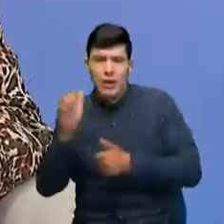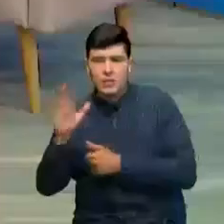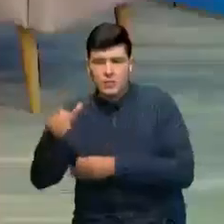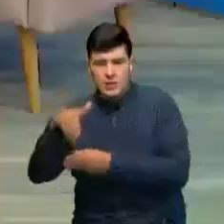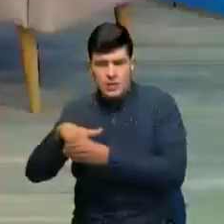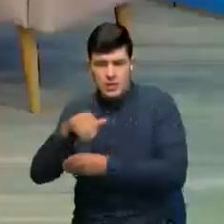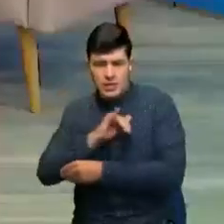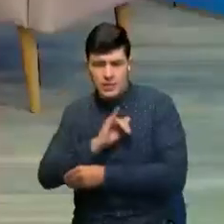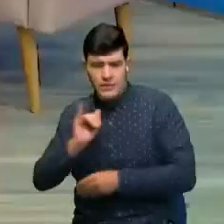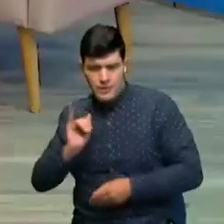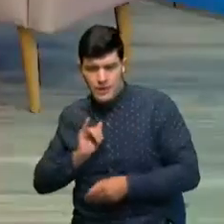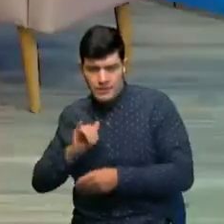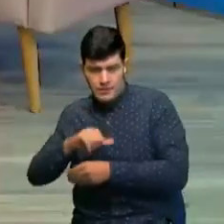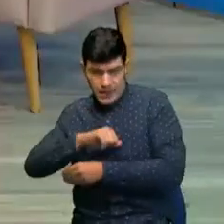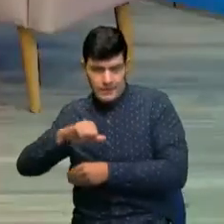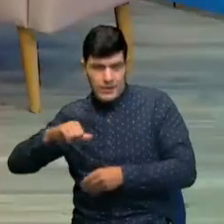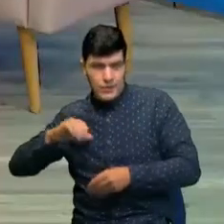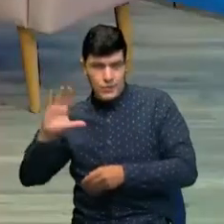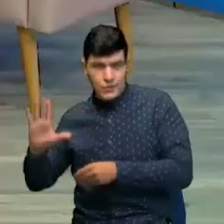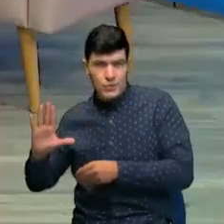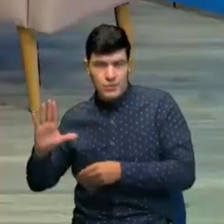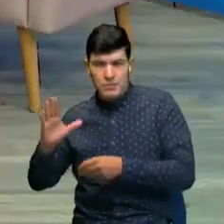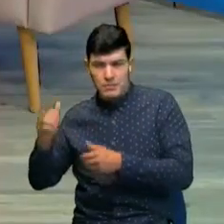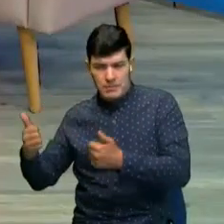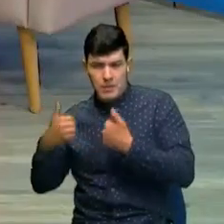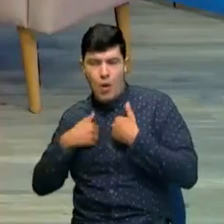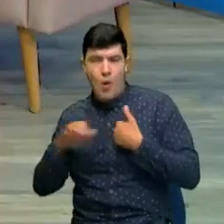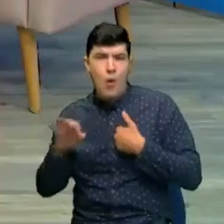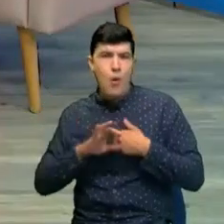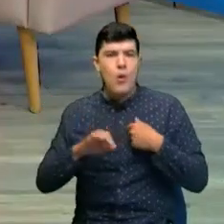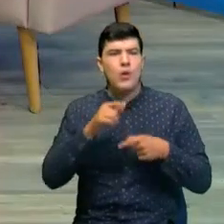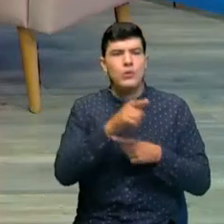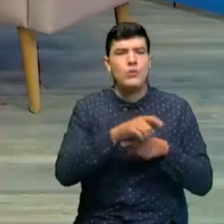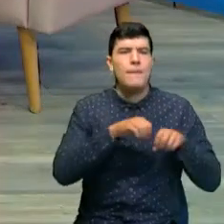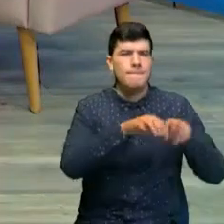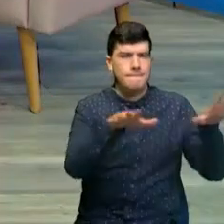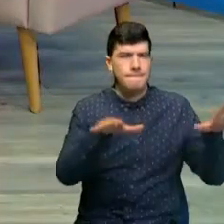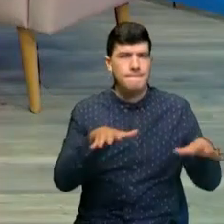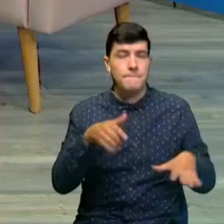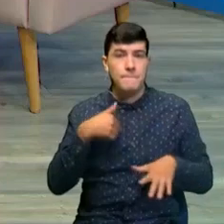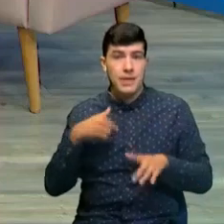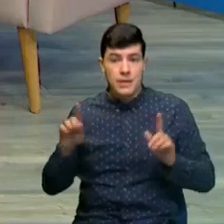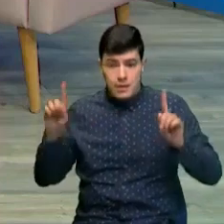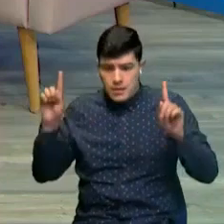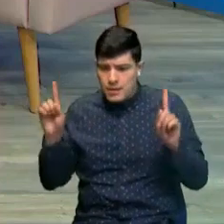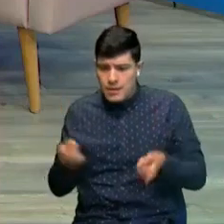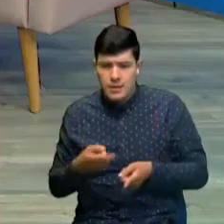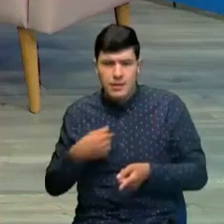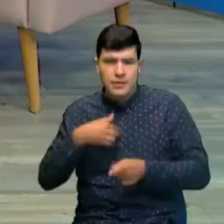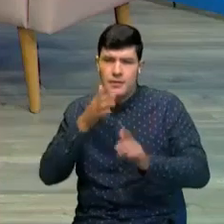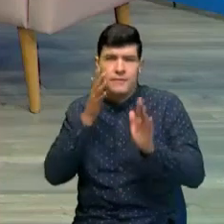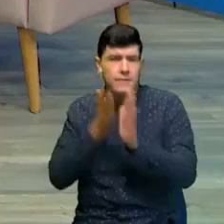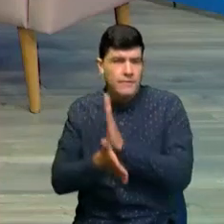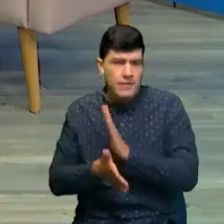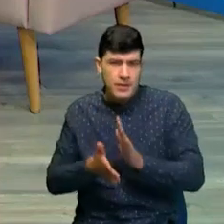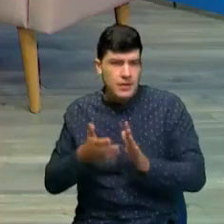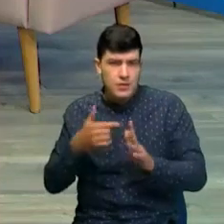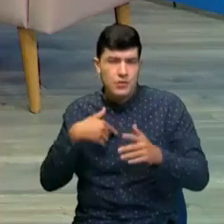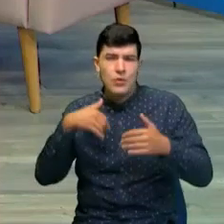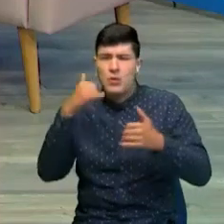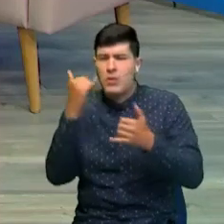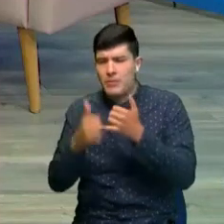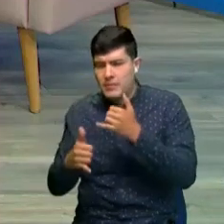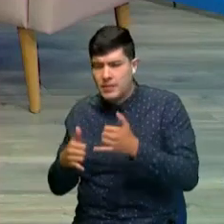fondos nos conviene? Uh-huh. Mi conclusión final de tantos documentos que he conocido y tantos